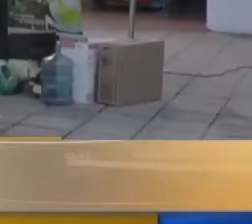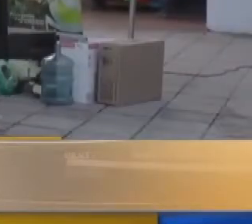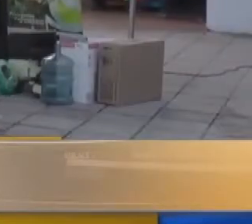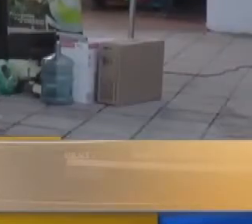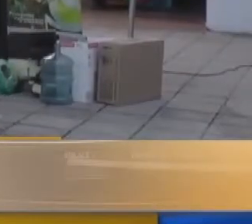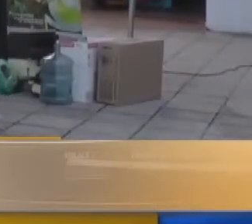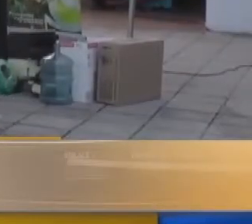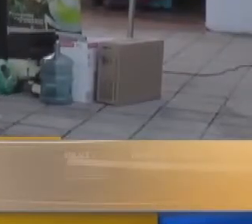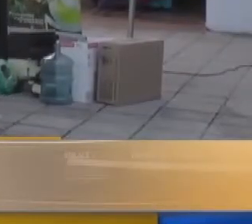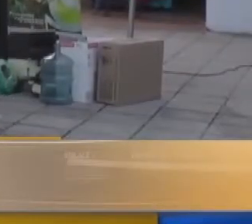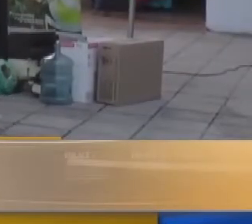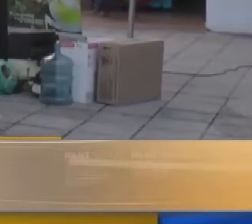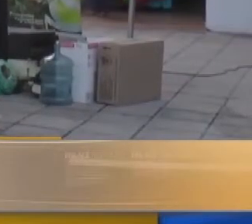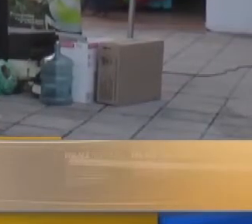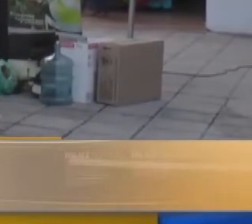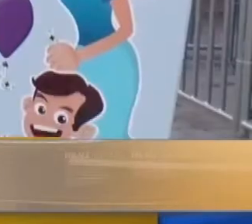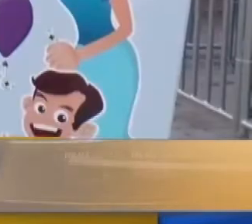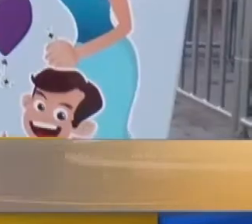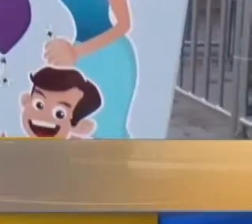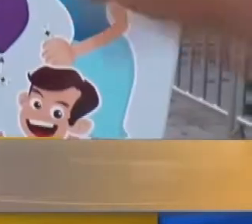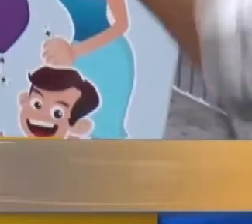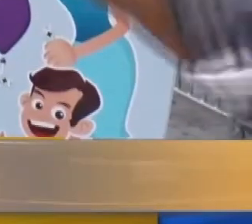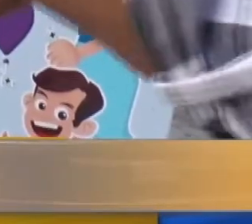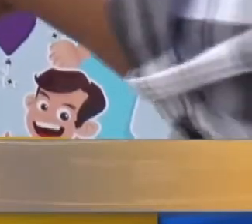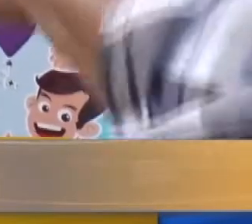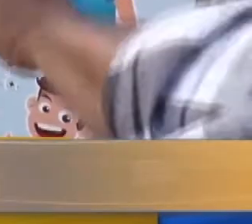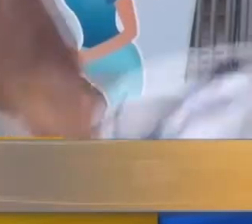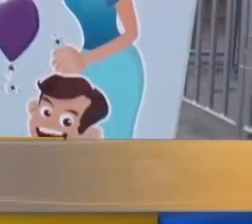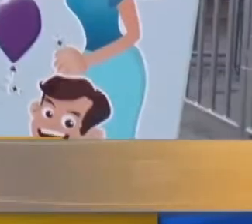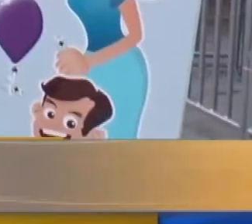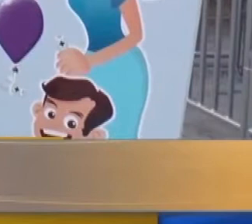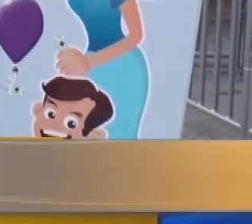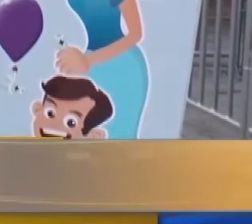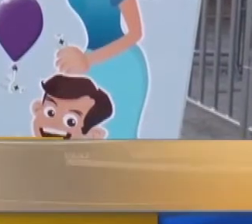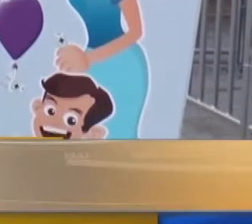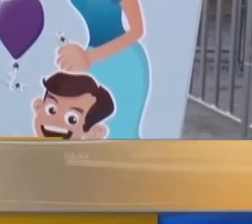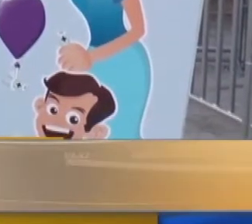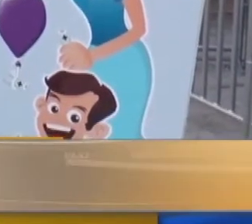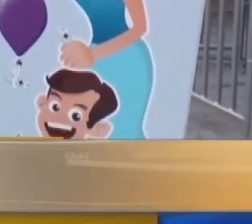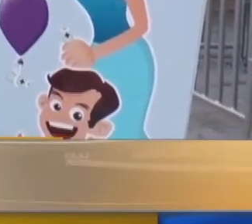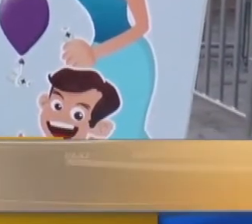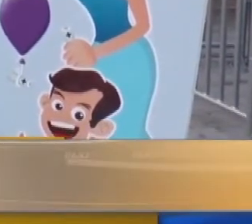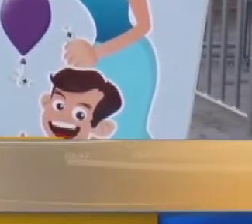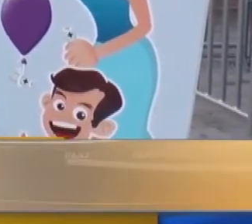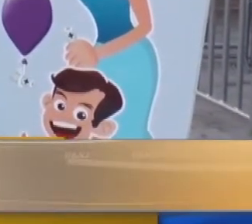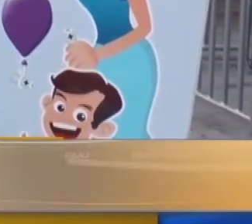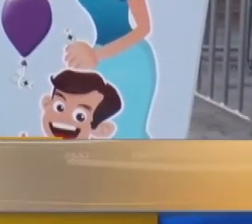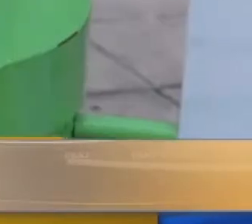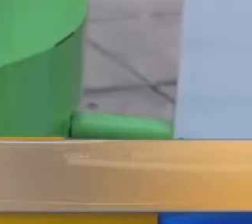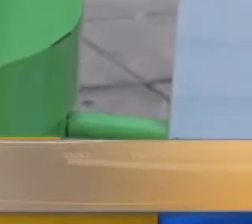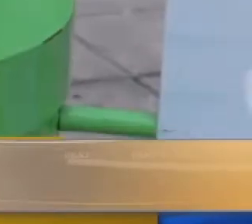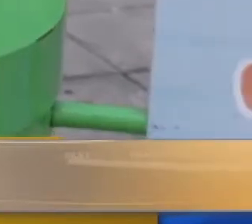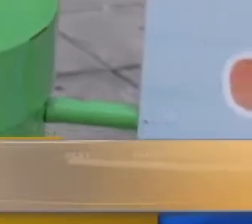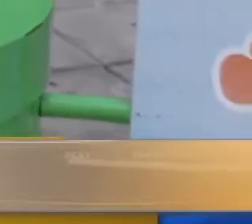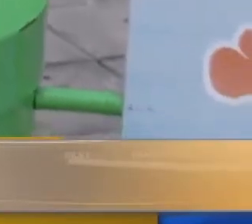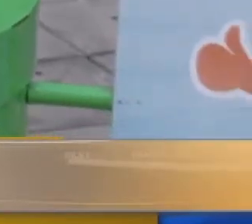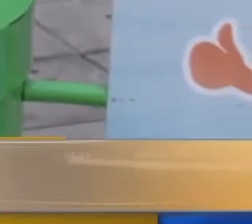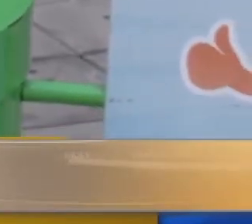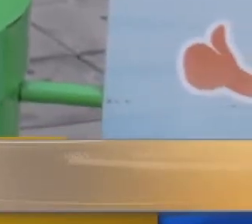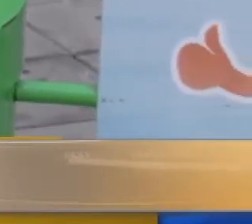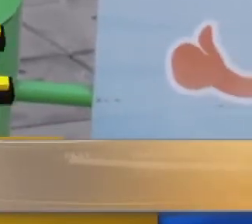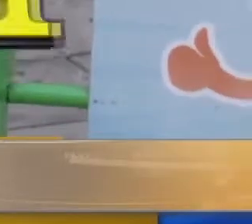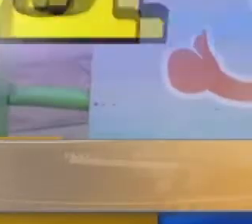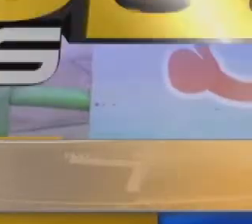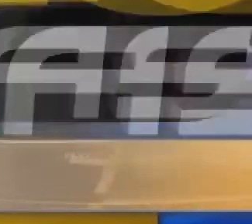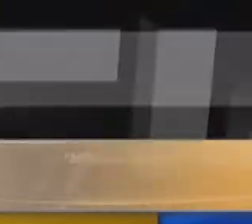al cierre, Policía de Medio Ambiente adelanta campaña de recolección de residuos post-consumo como pilas, bombillos y llantas,